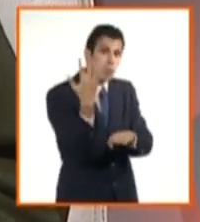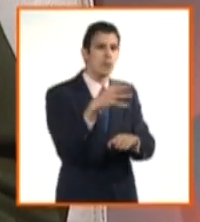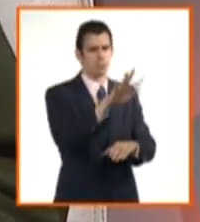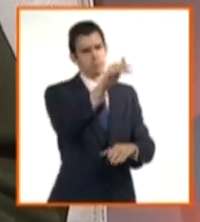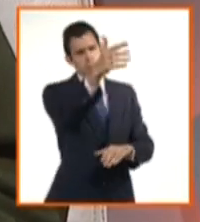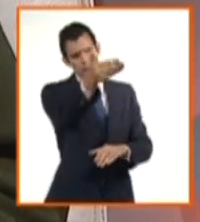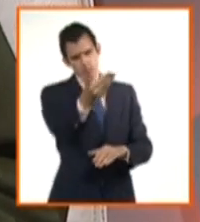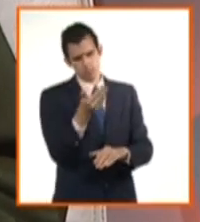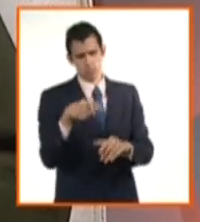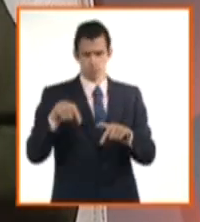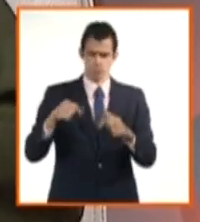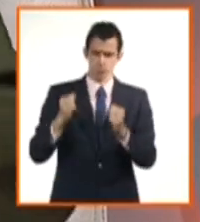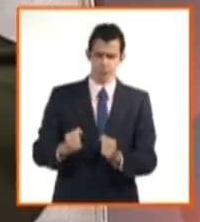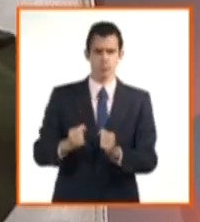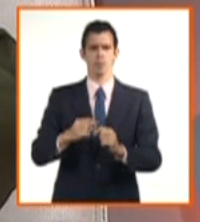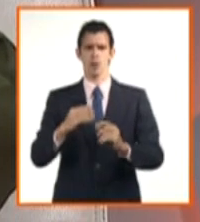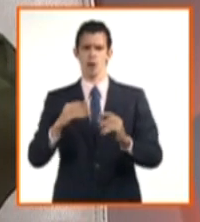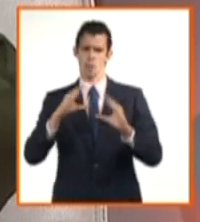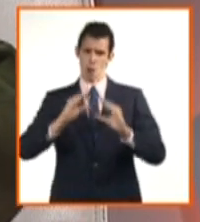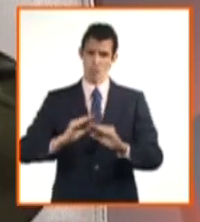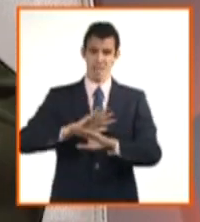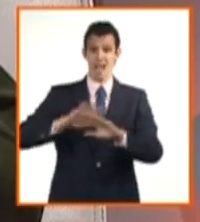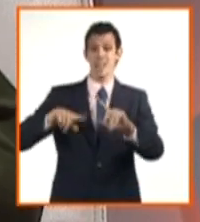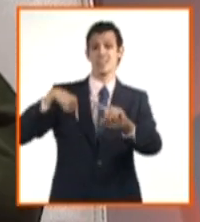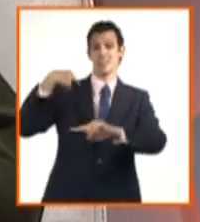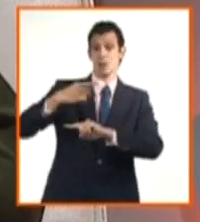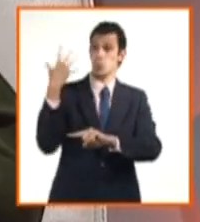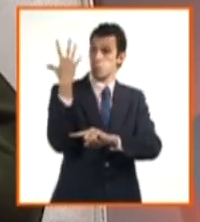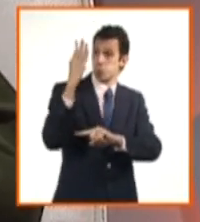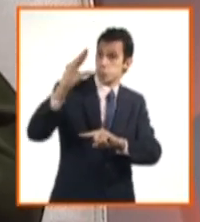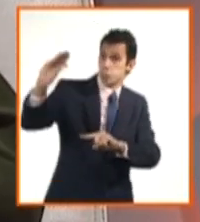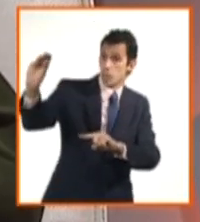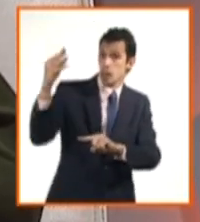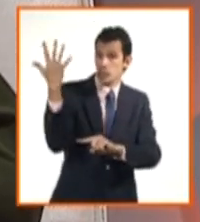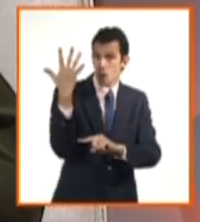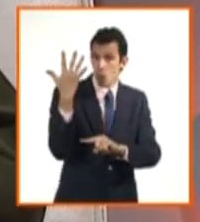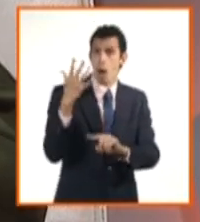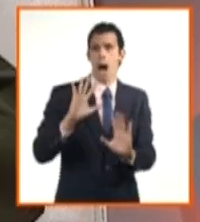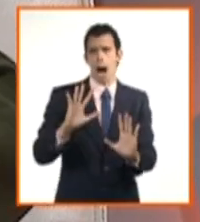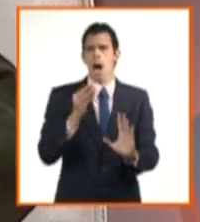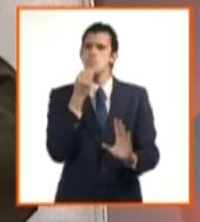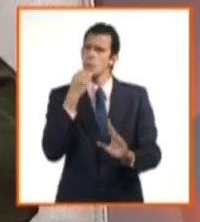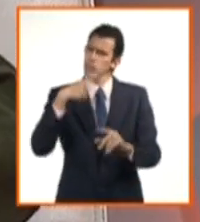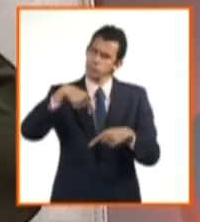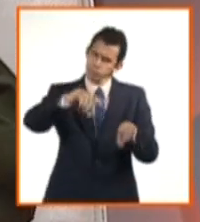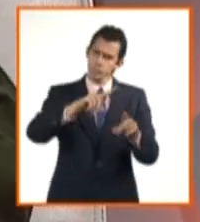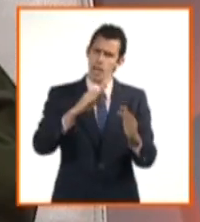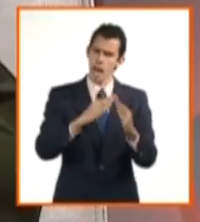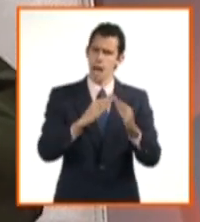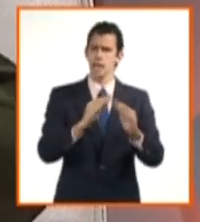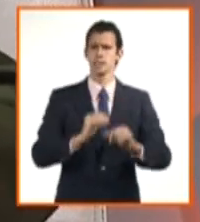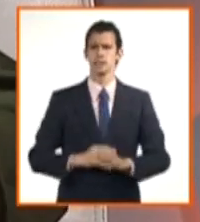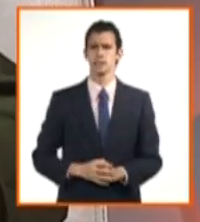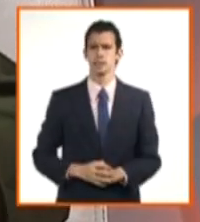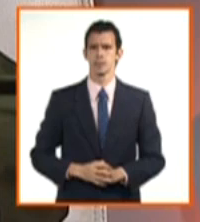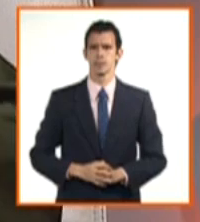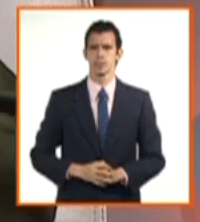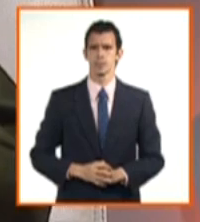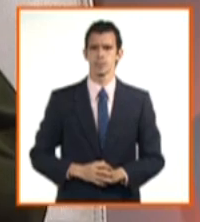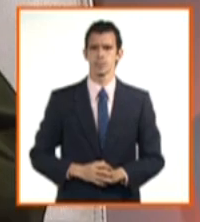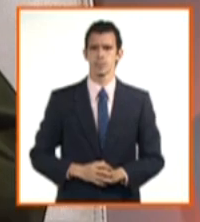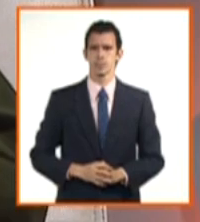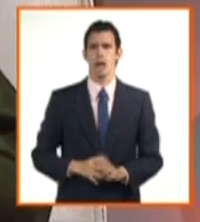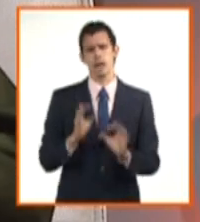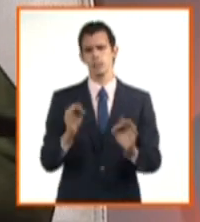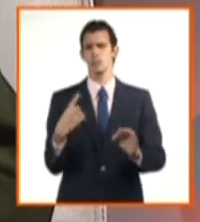tecnología y medioambiente que es el que más sistema de vigilancia alerta temprana tiene ahora en estos momentos con la nueva actualización de la directiva que digamos de 10 queremos